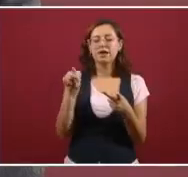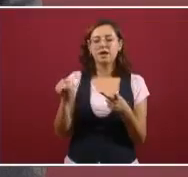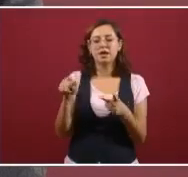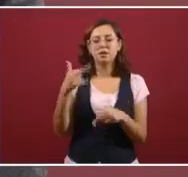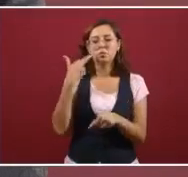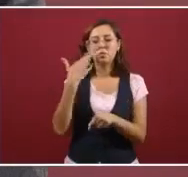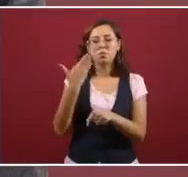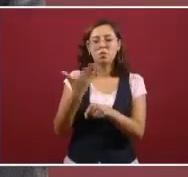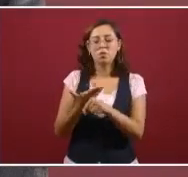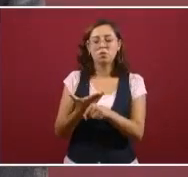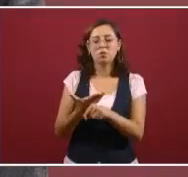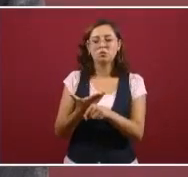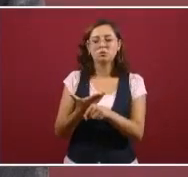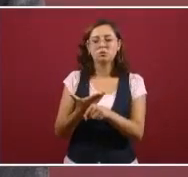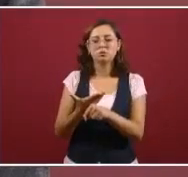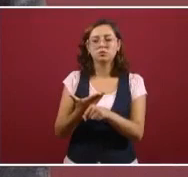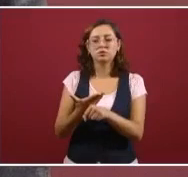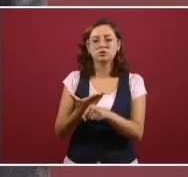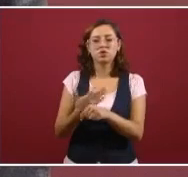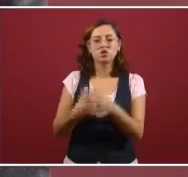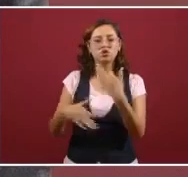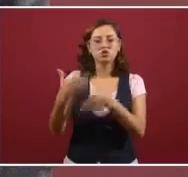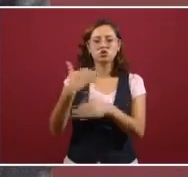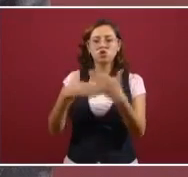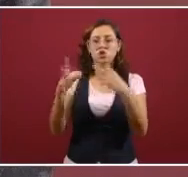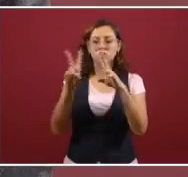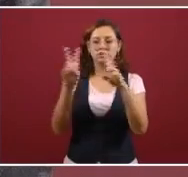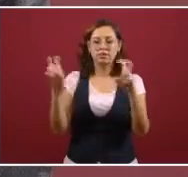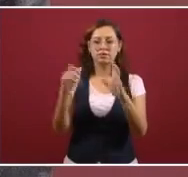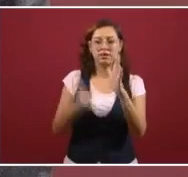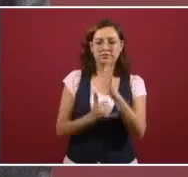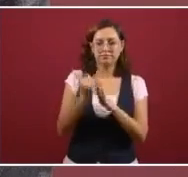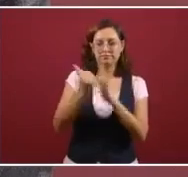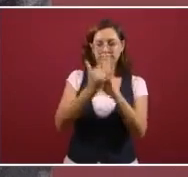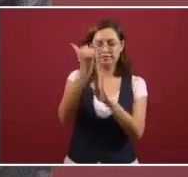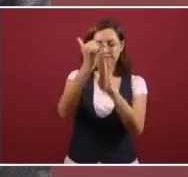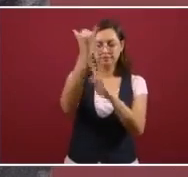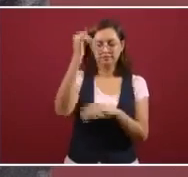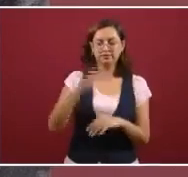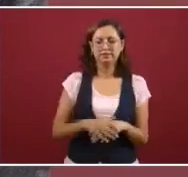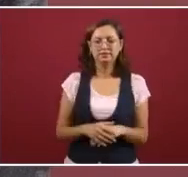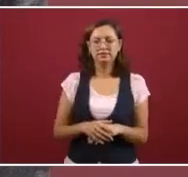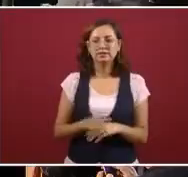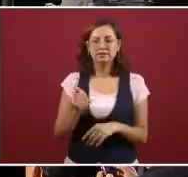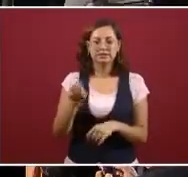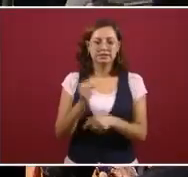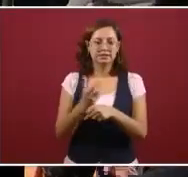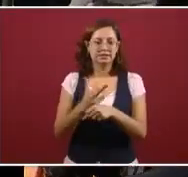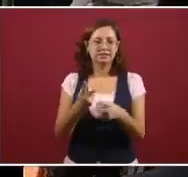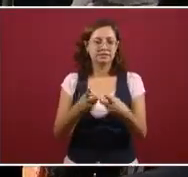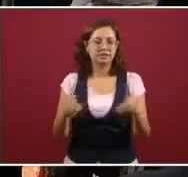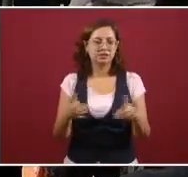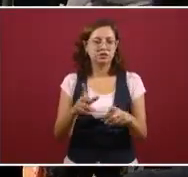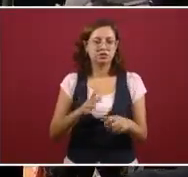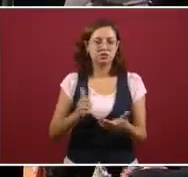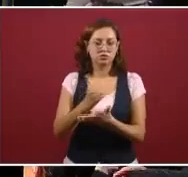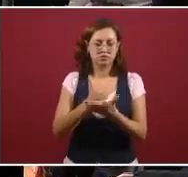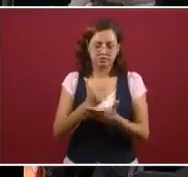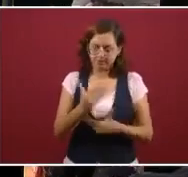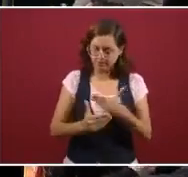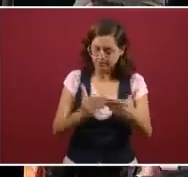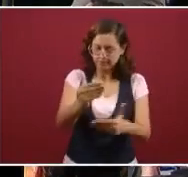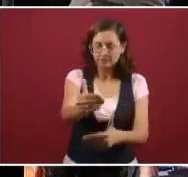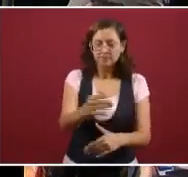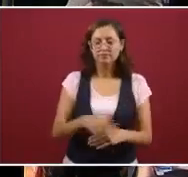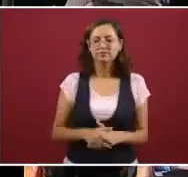de todo el programa de reconstrucción. Sí, vamos avanzando. Vamos avanzando.